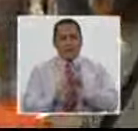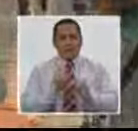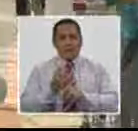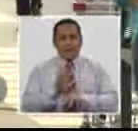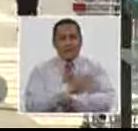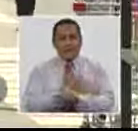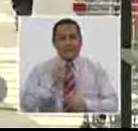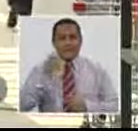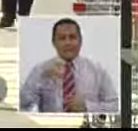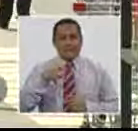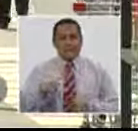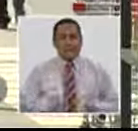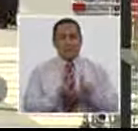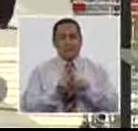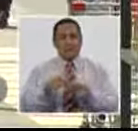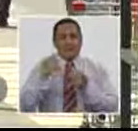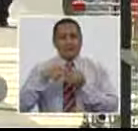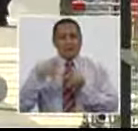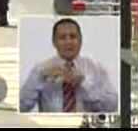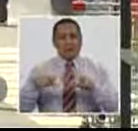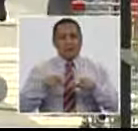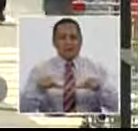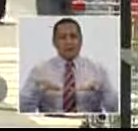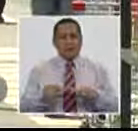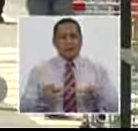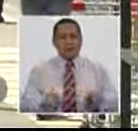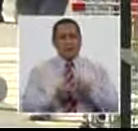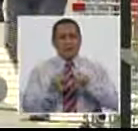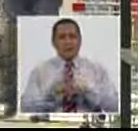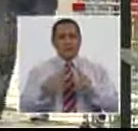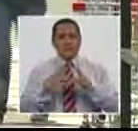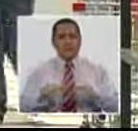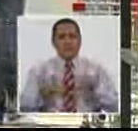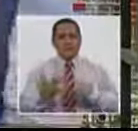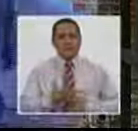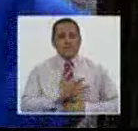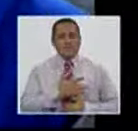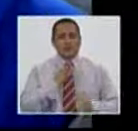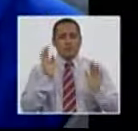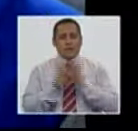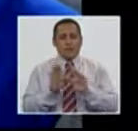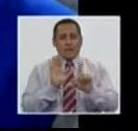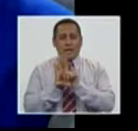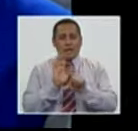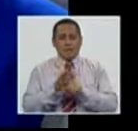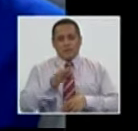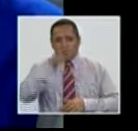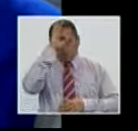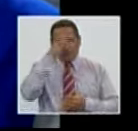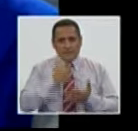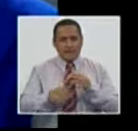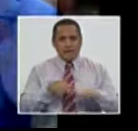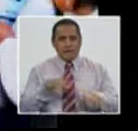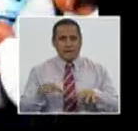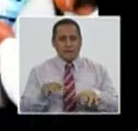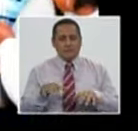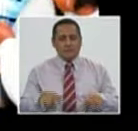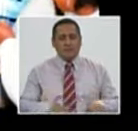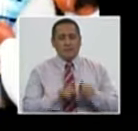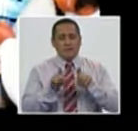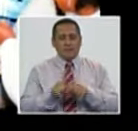todas las personas que lo requieran en los diferentes casos en los que se puedan sentir legalmente desorientadas